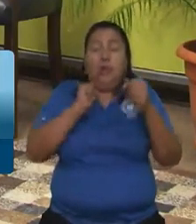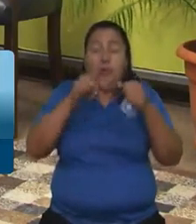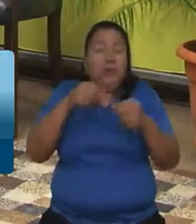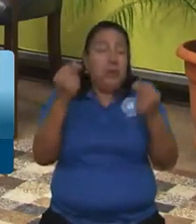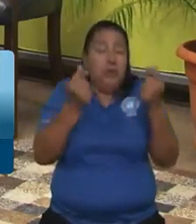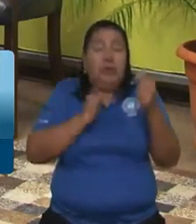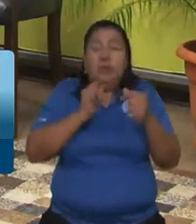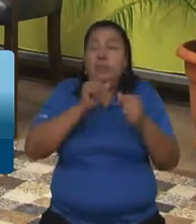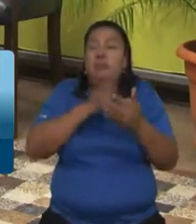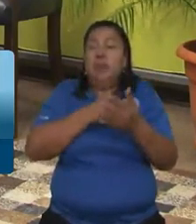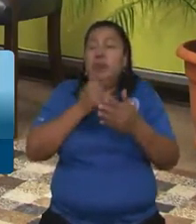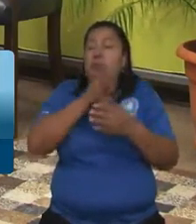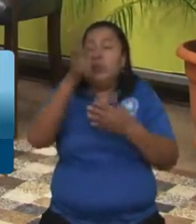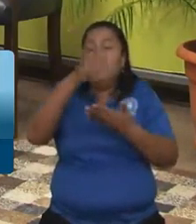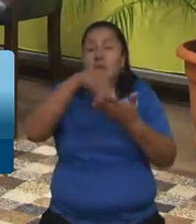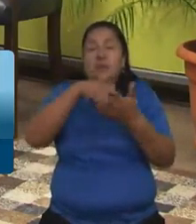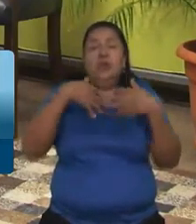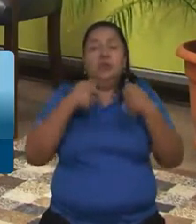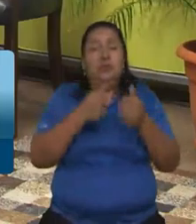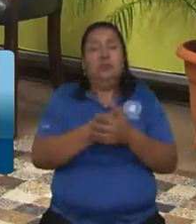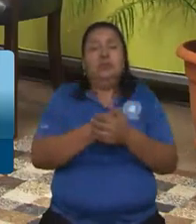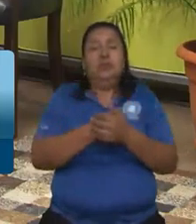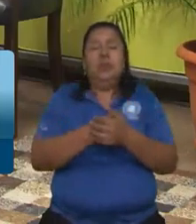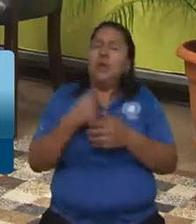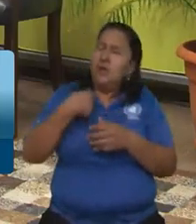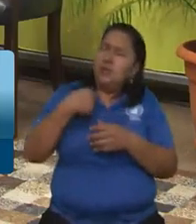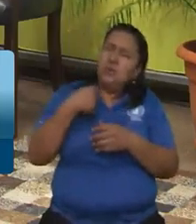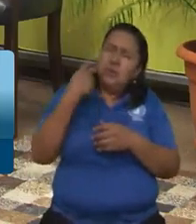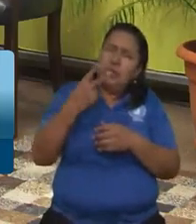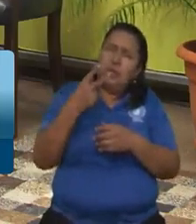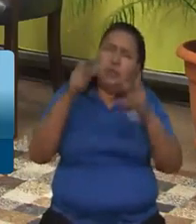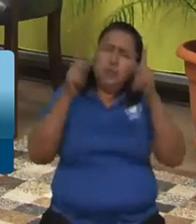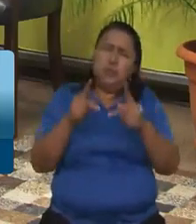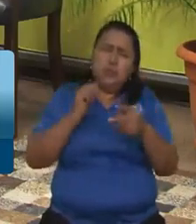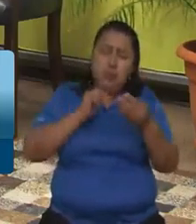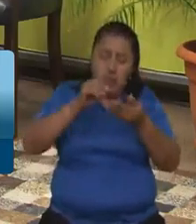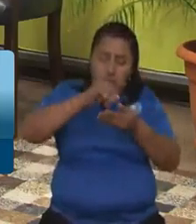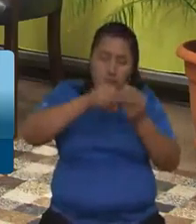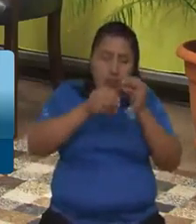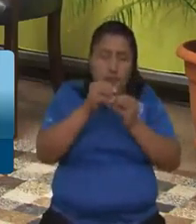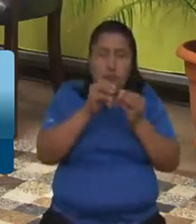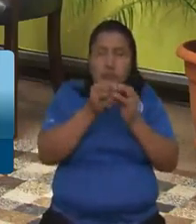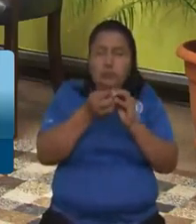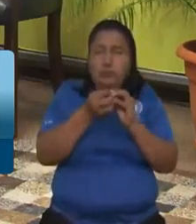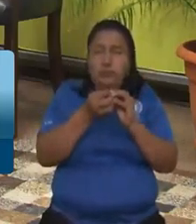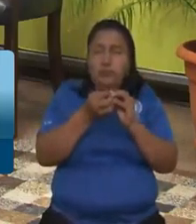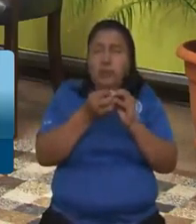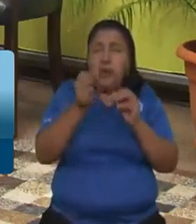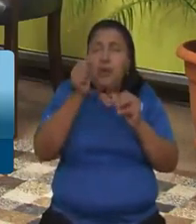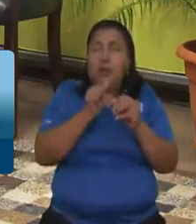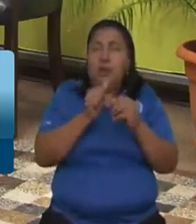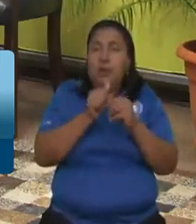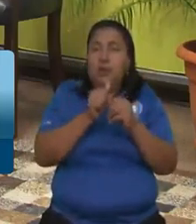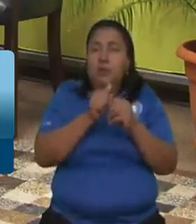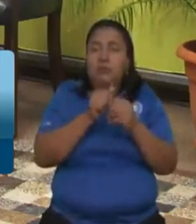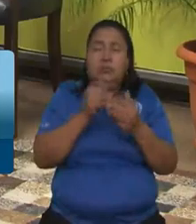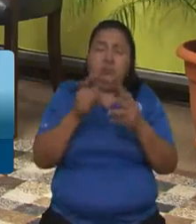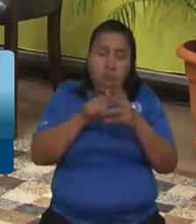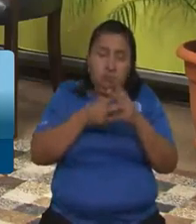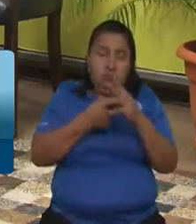lo que es el oído externo, pero con toalla seca, ¿verdad? El oído. Y si en caso sienten que tiene